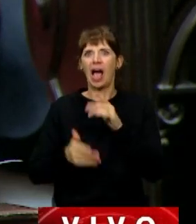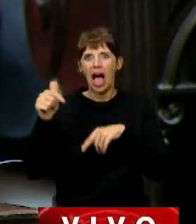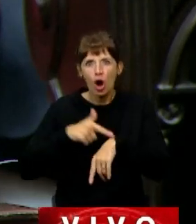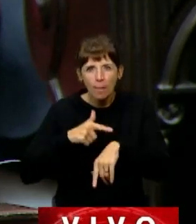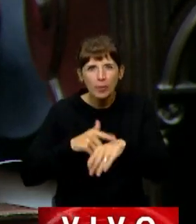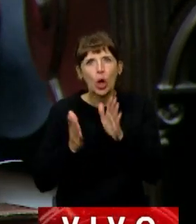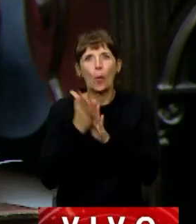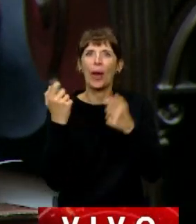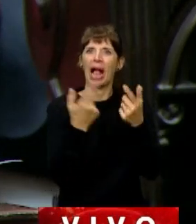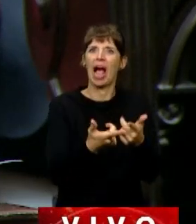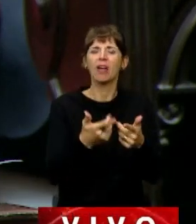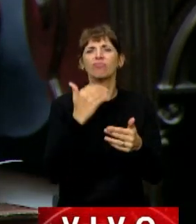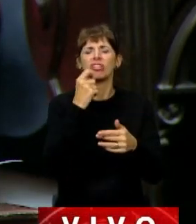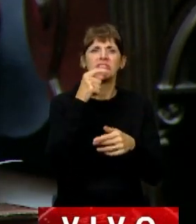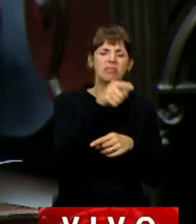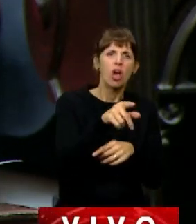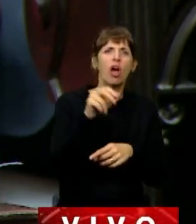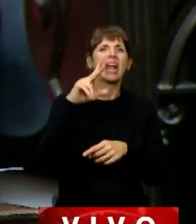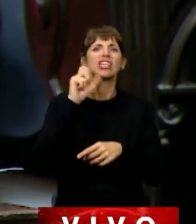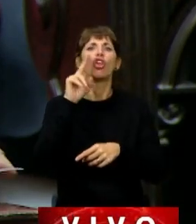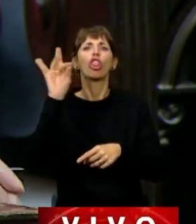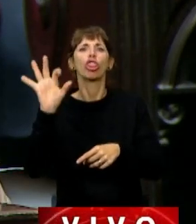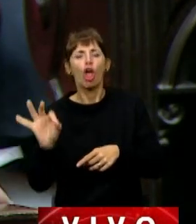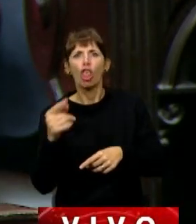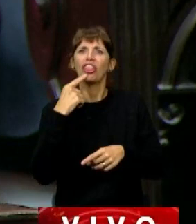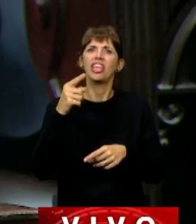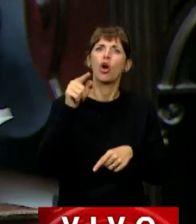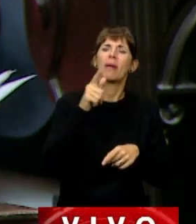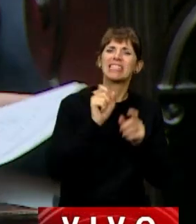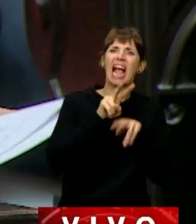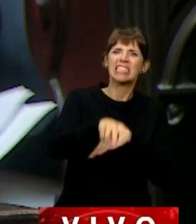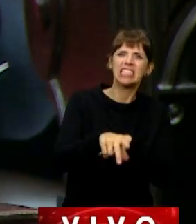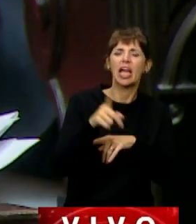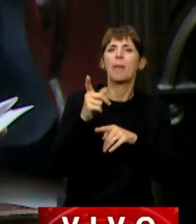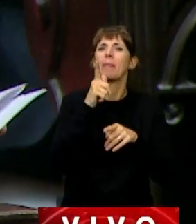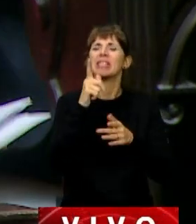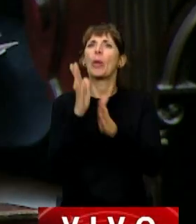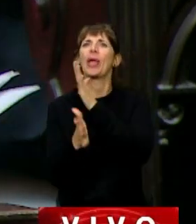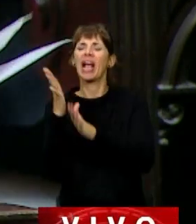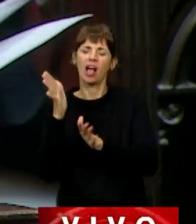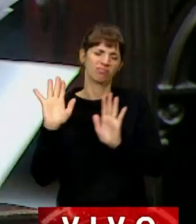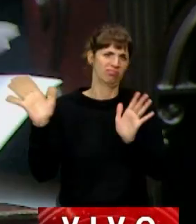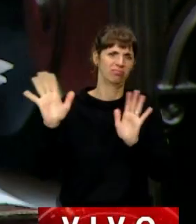No sé si fue usted o Ritondo que dijo que el canciller estaba como en una beca. Yo tengo orgullo de la política exterior